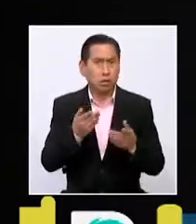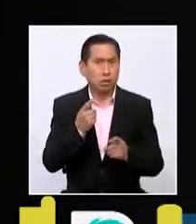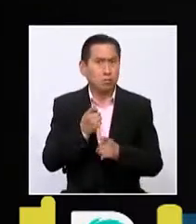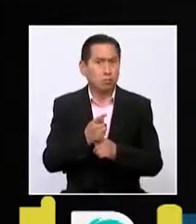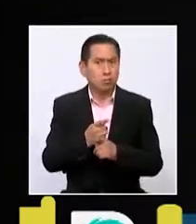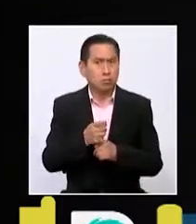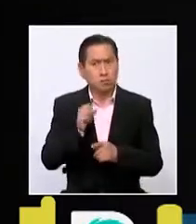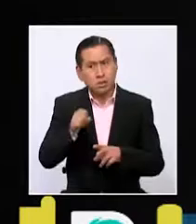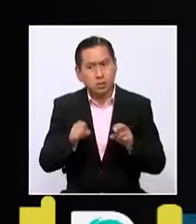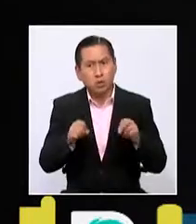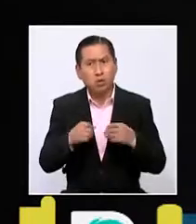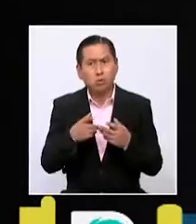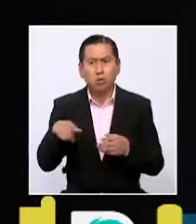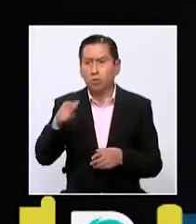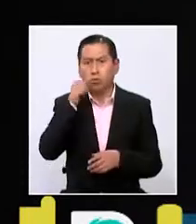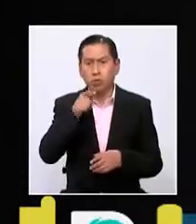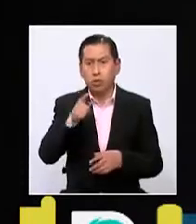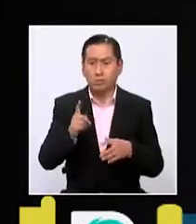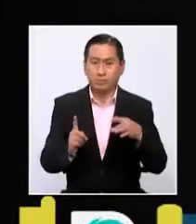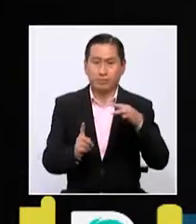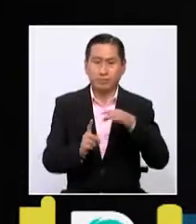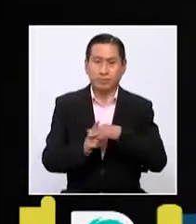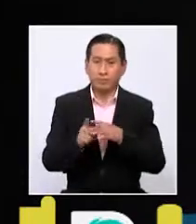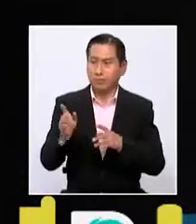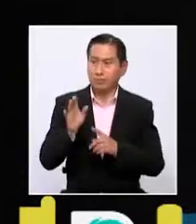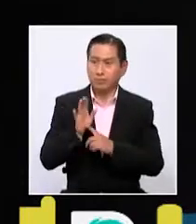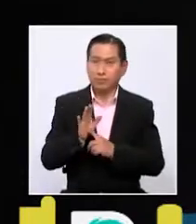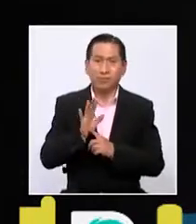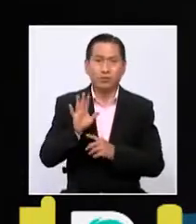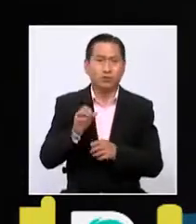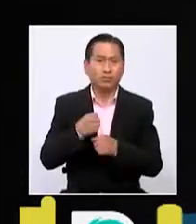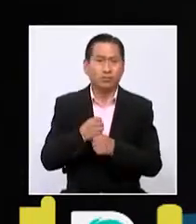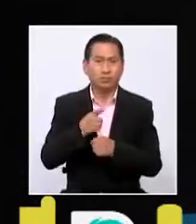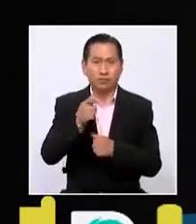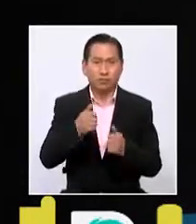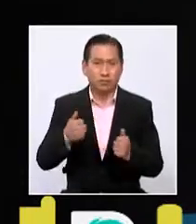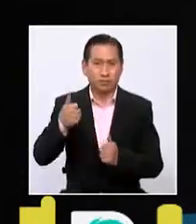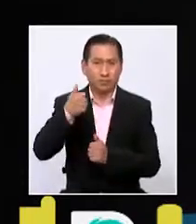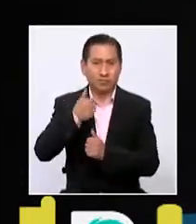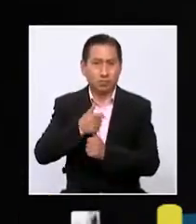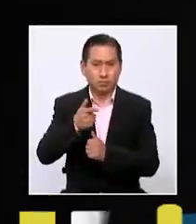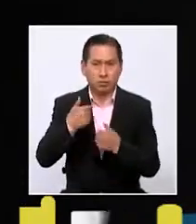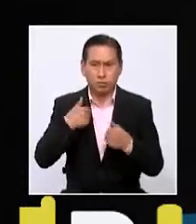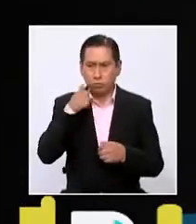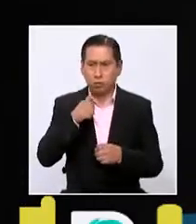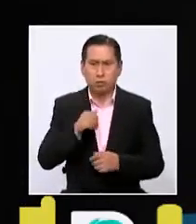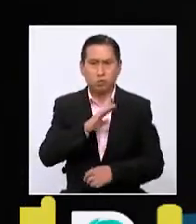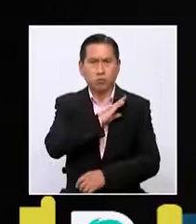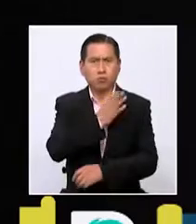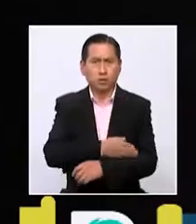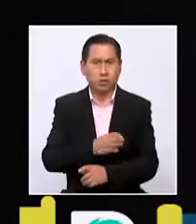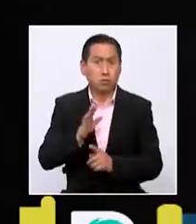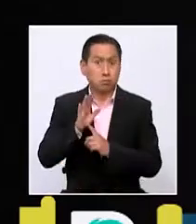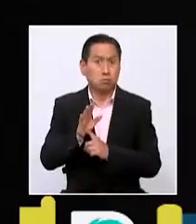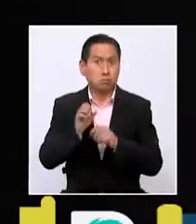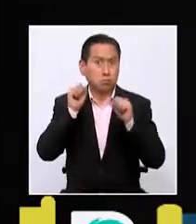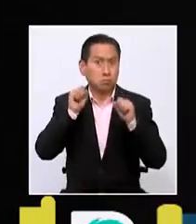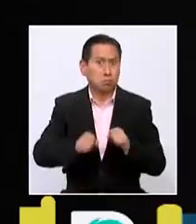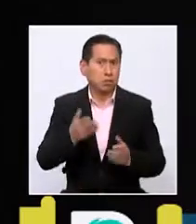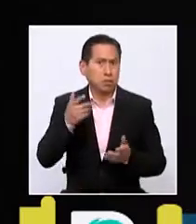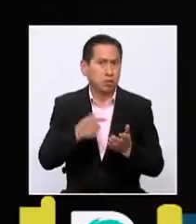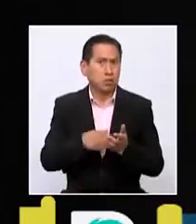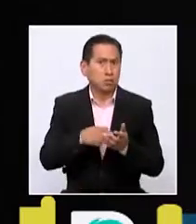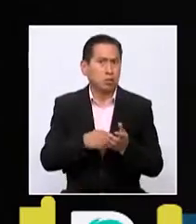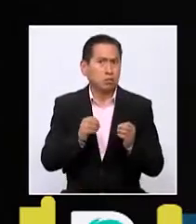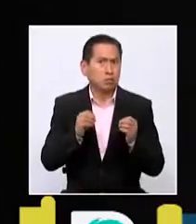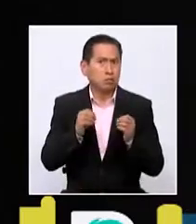no? ¿Las mujeres que aparecen en las series producidas bajo tu mando tienen esa característica, esa posibilidad de ser mucho más